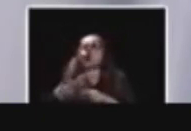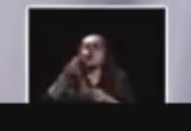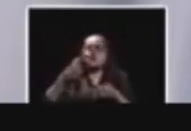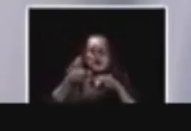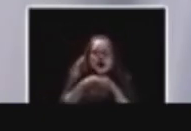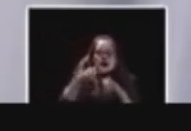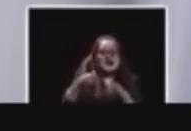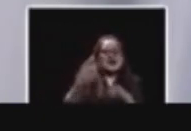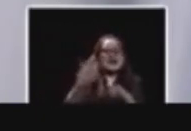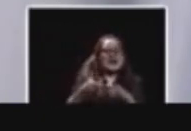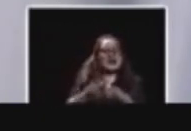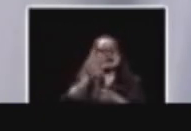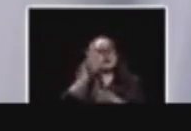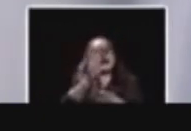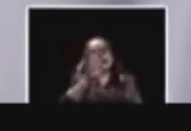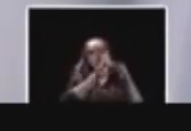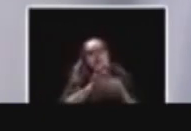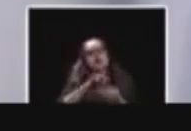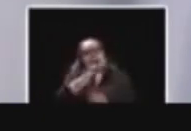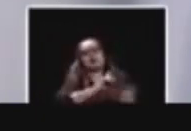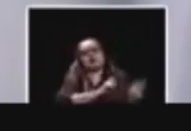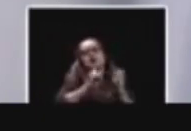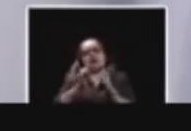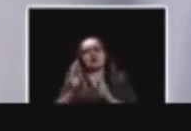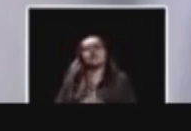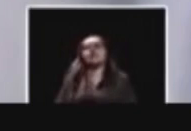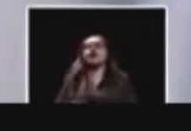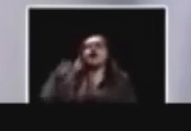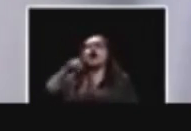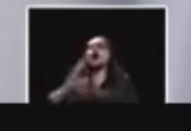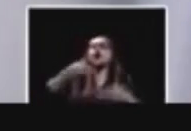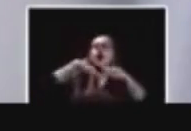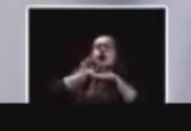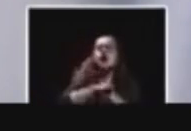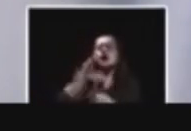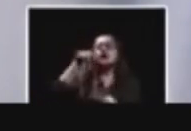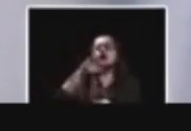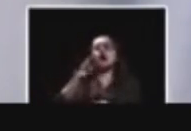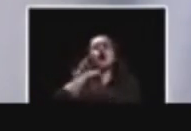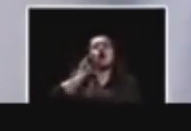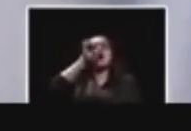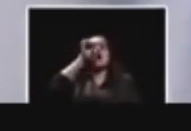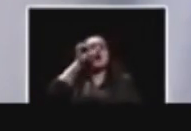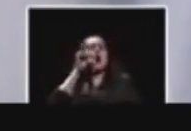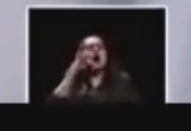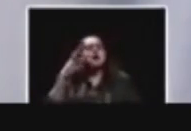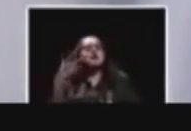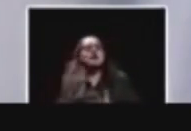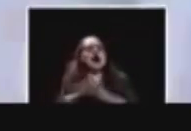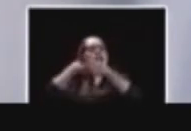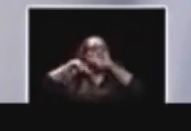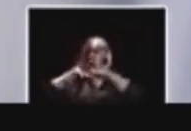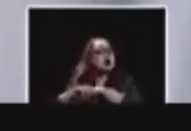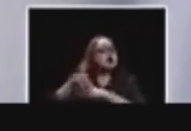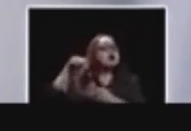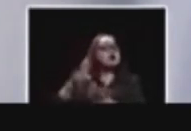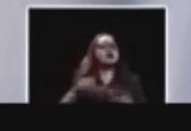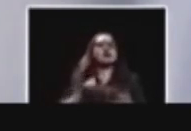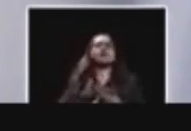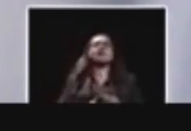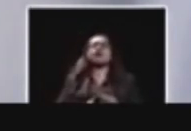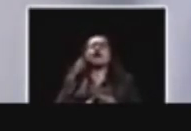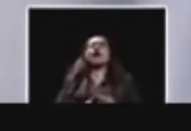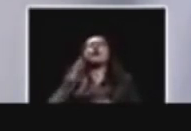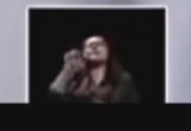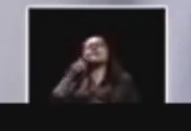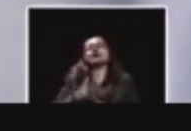batallas de independencia, que vivió las entradas victoriosas de Benito Juárez, que dieron fin a la guerra